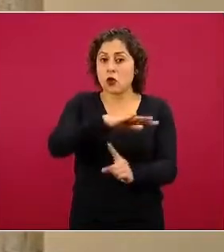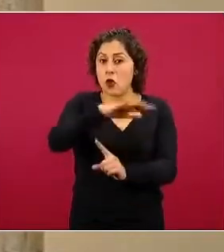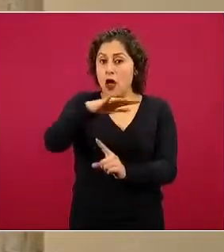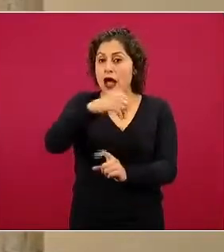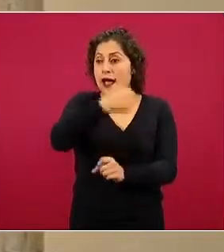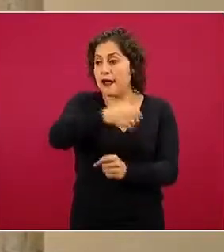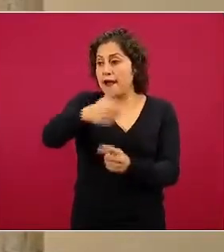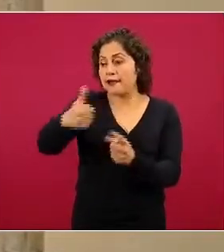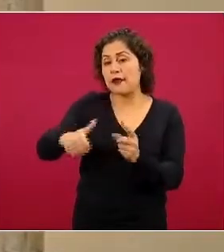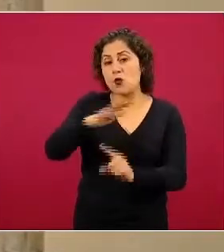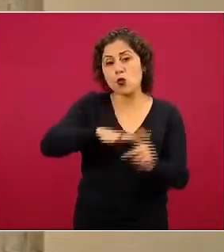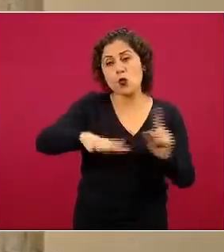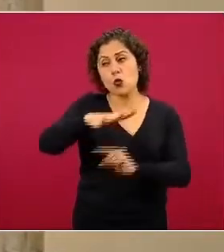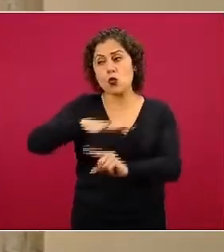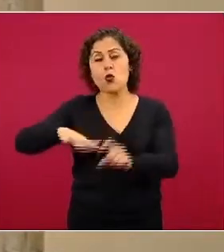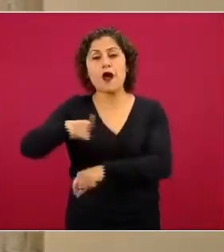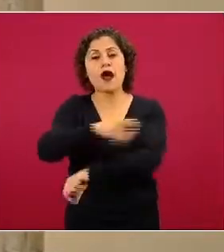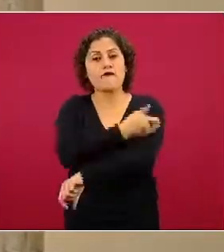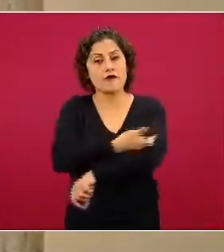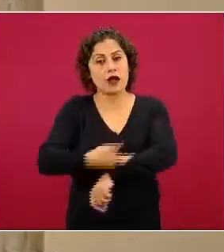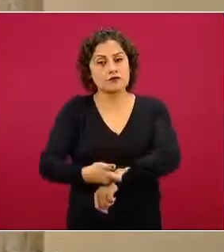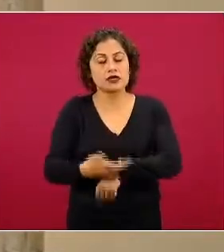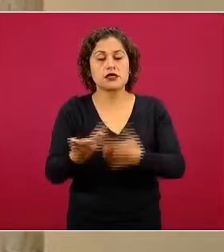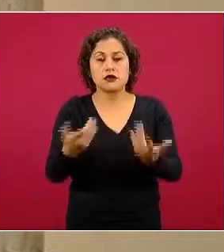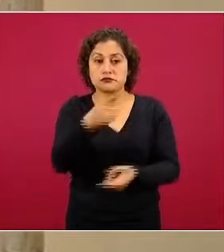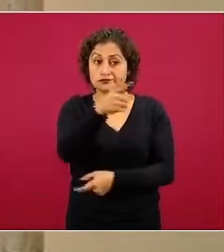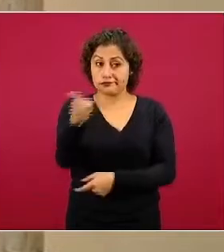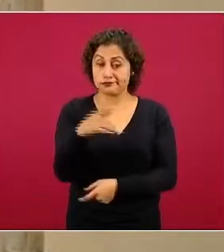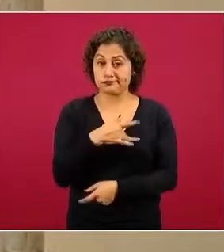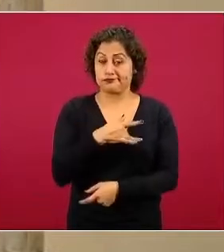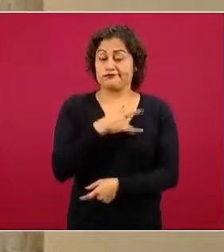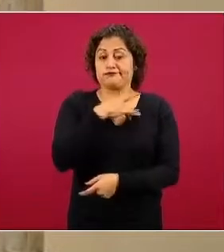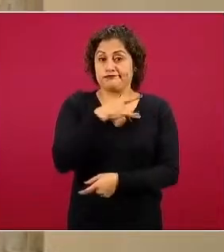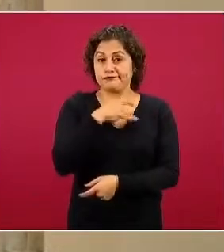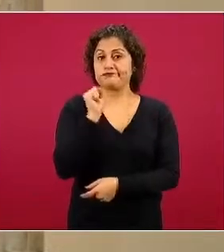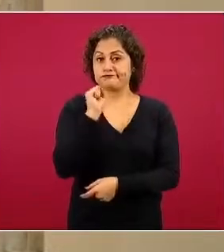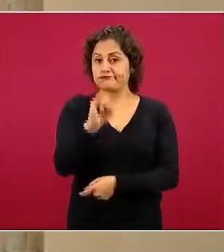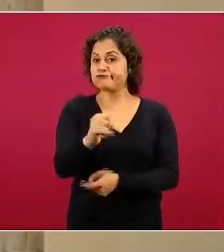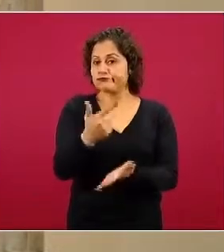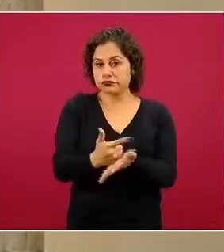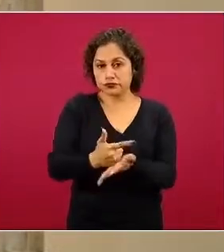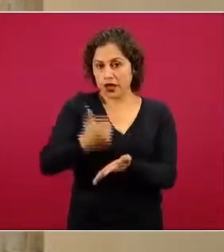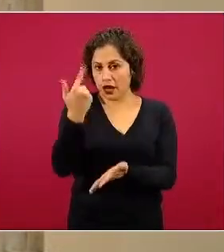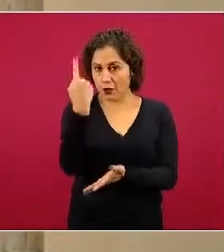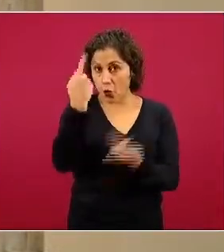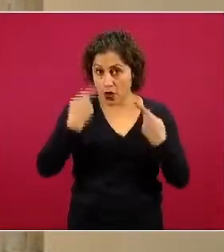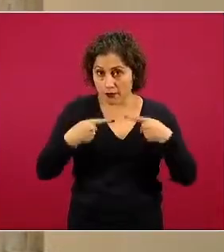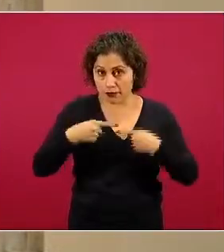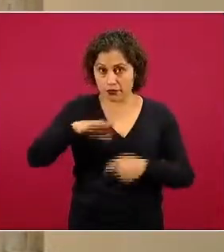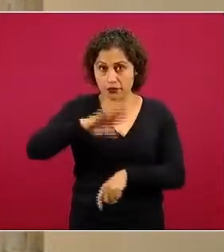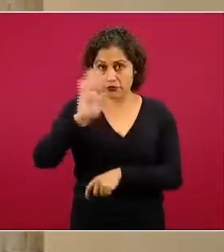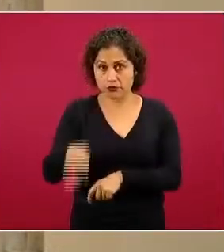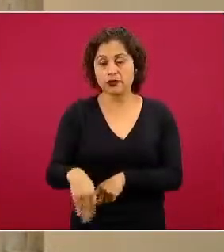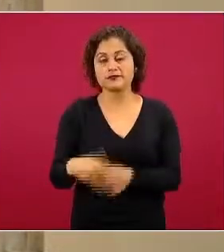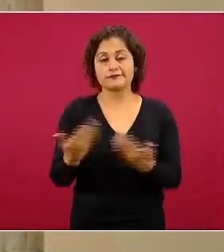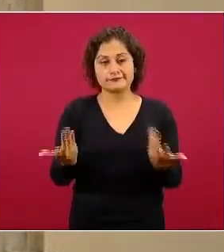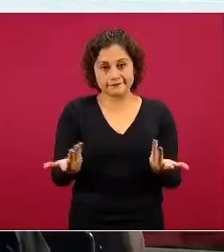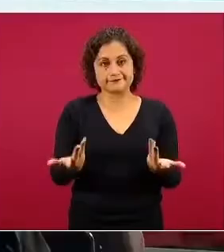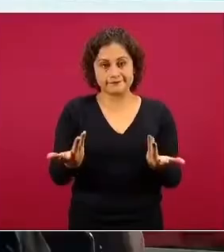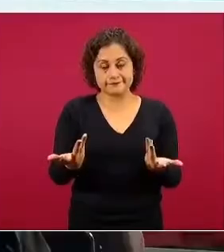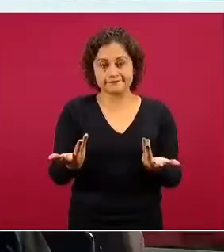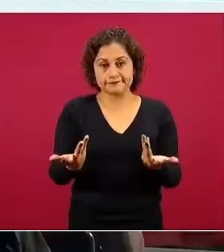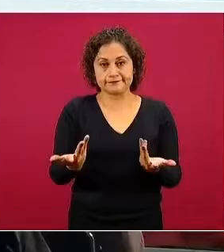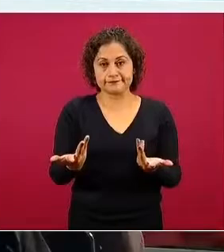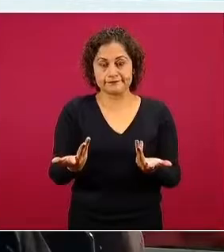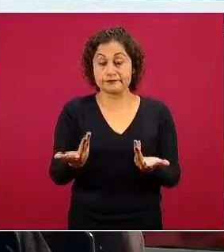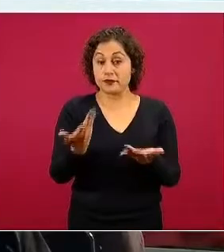inmediata sabemos de lo grave que es esto, que además la epidemia de